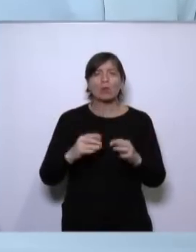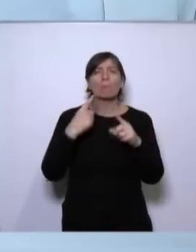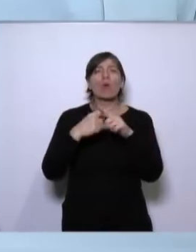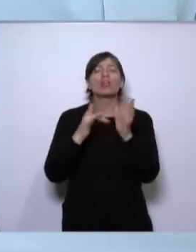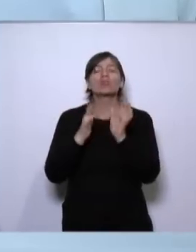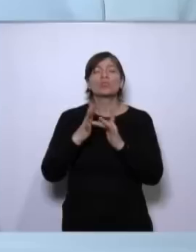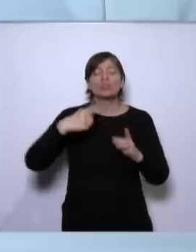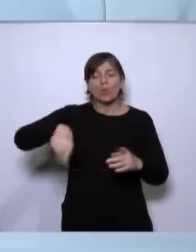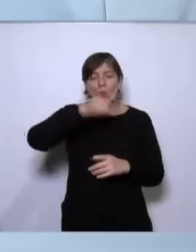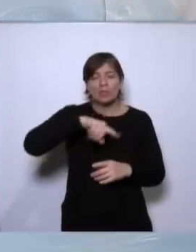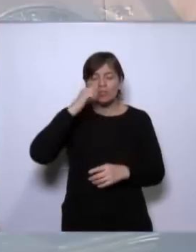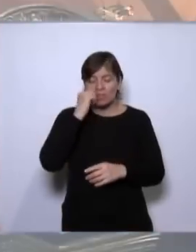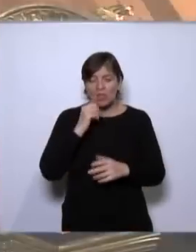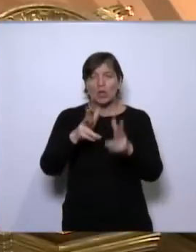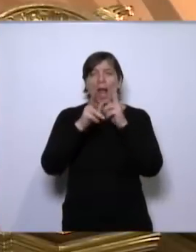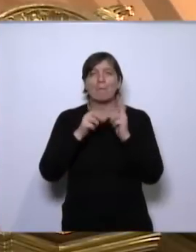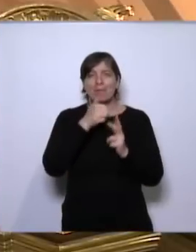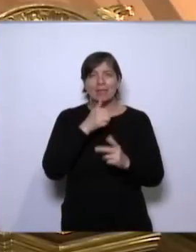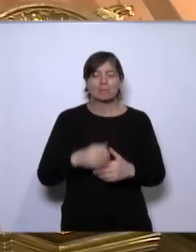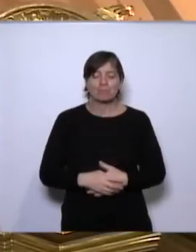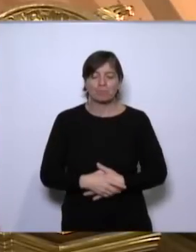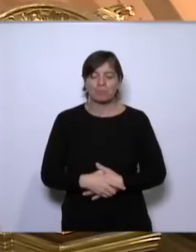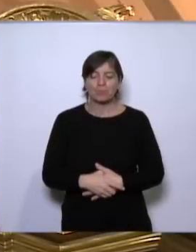Por Jesucristo nuestro Señor.